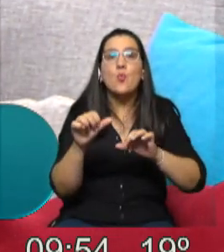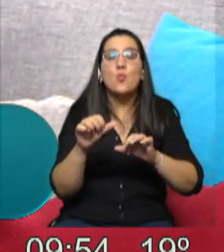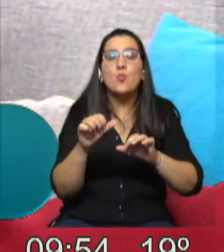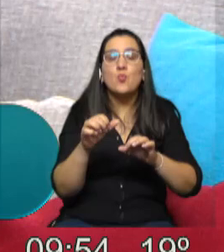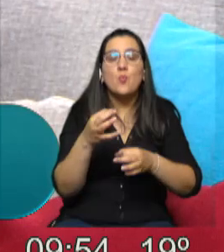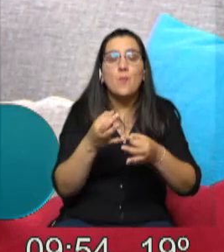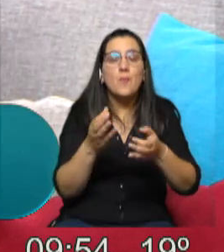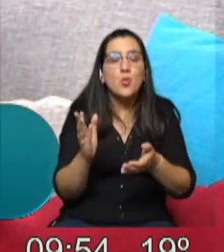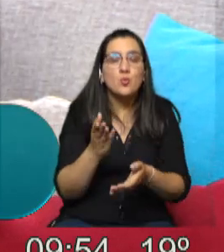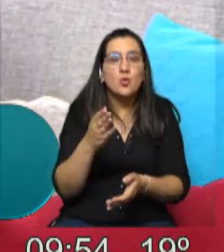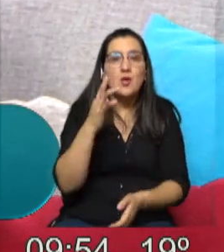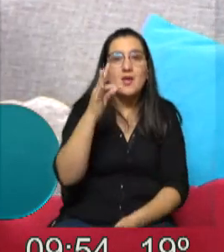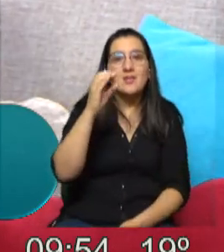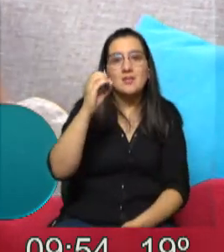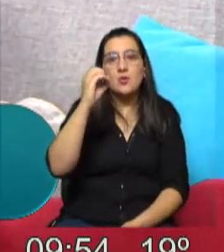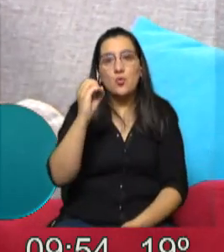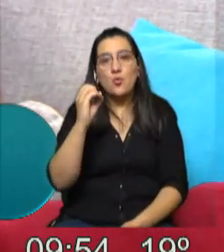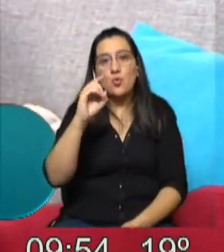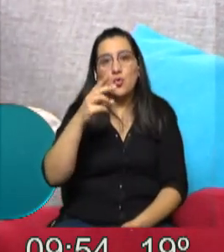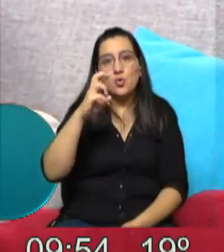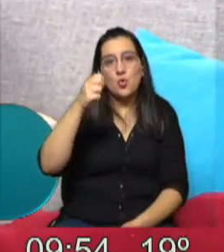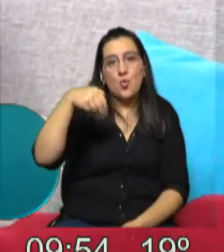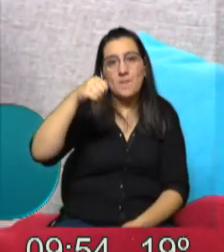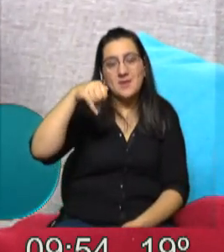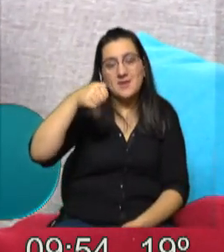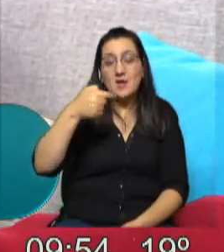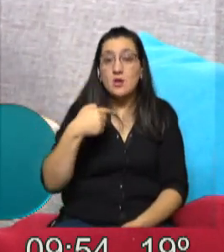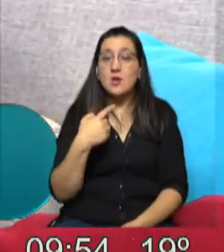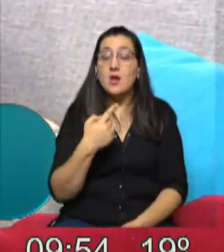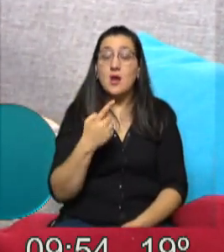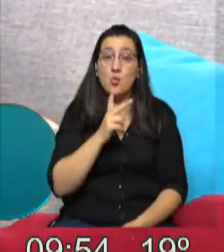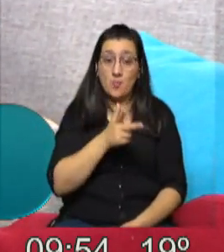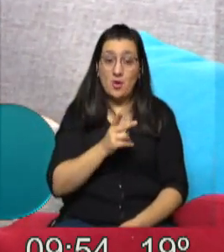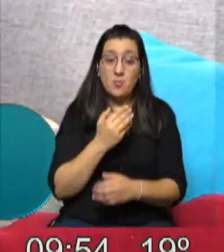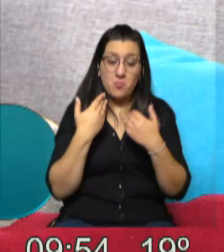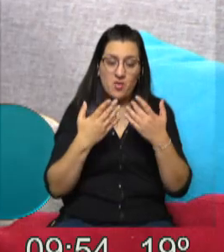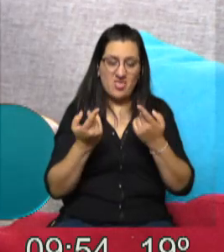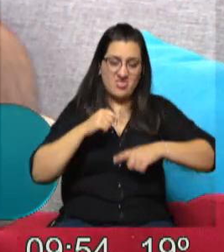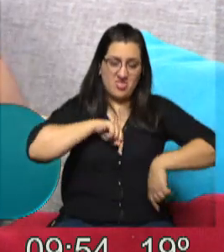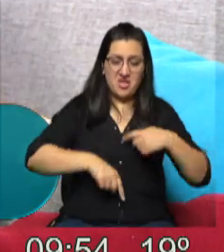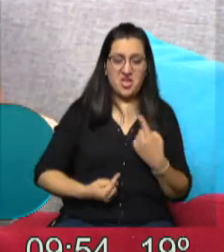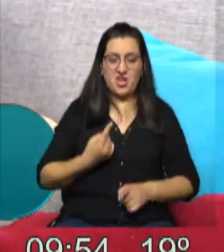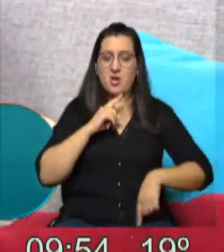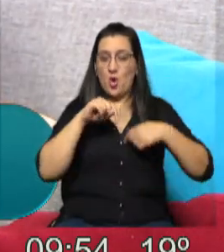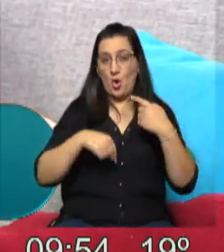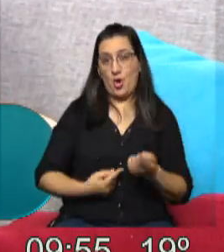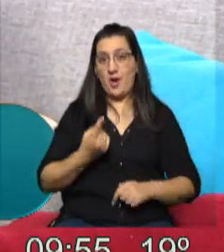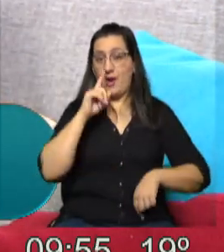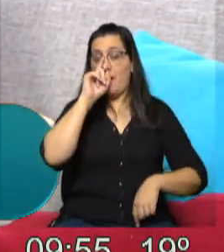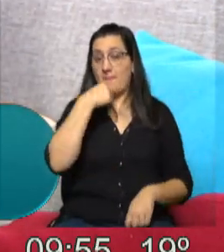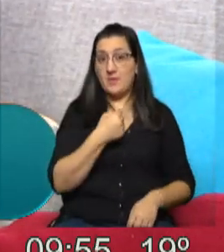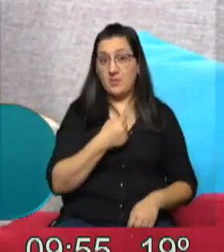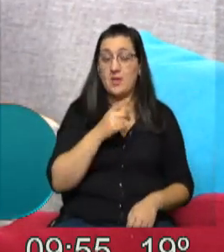teobromina, que en realidad nosotros la digerimos bastante rápido. O sea, tenemos unas enzimas que en realidad la digieren bastante rápido, por lo tanto,